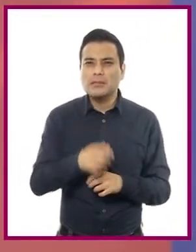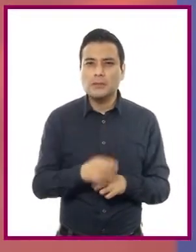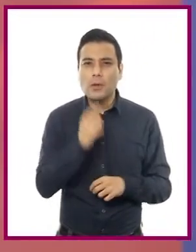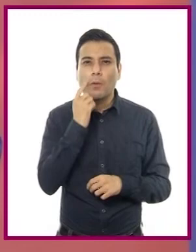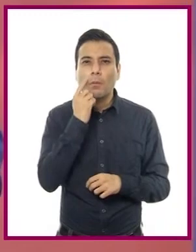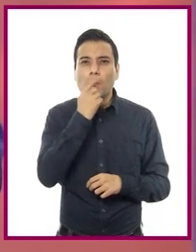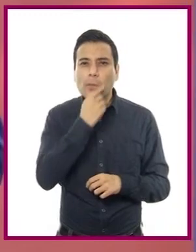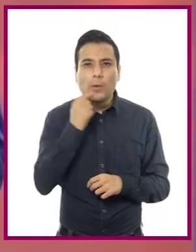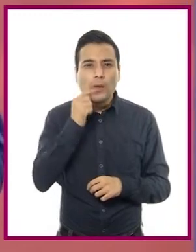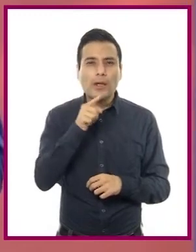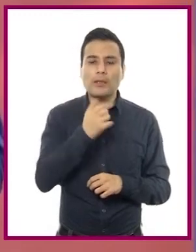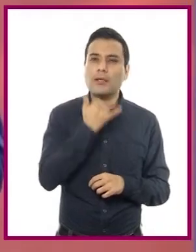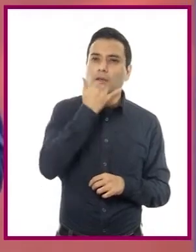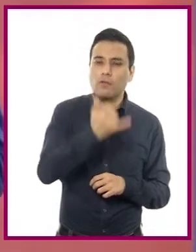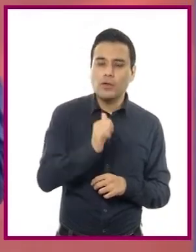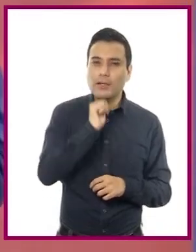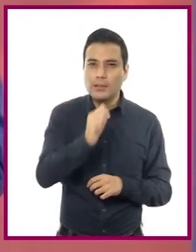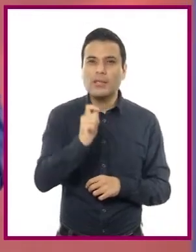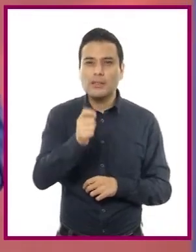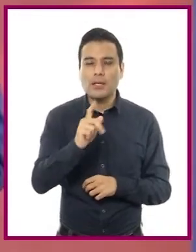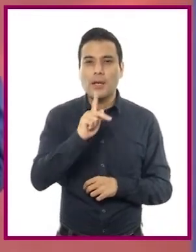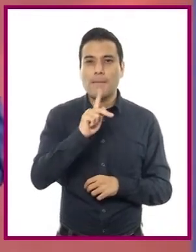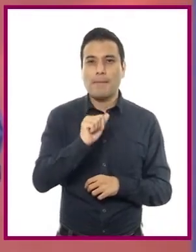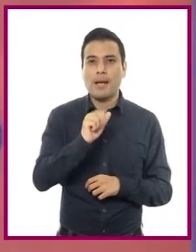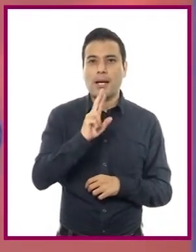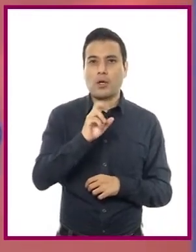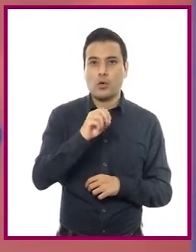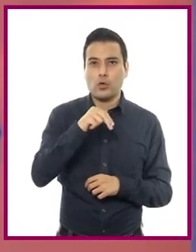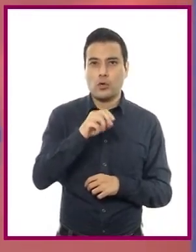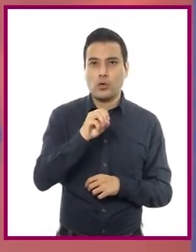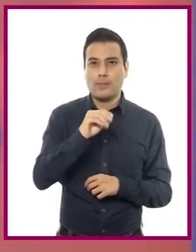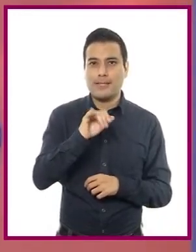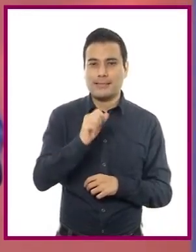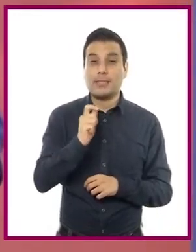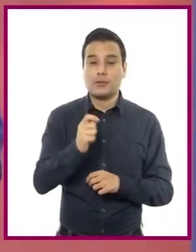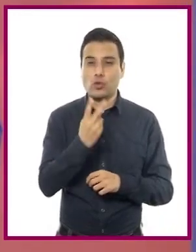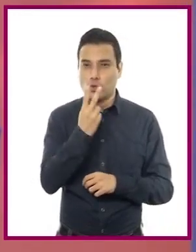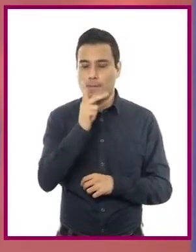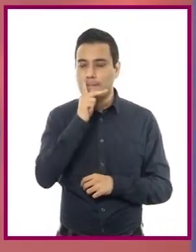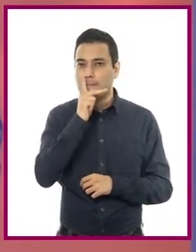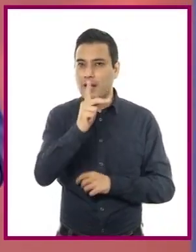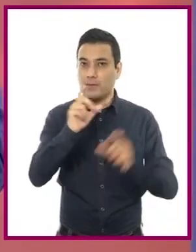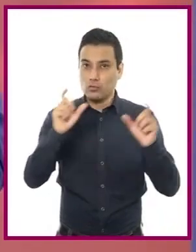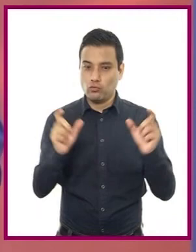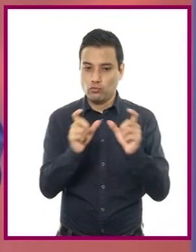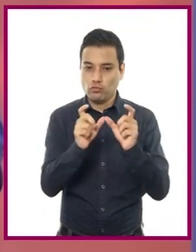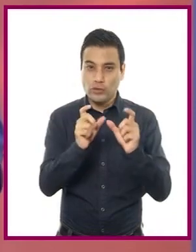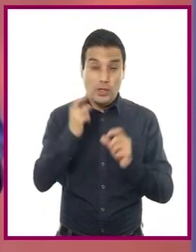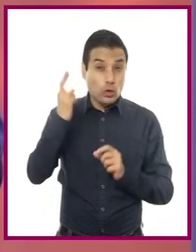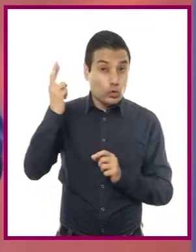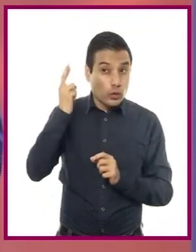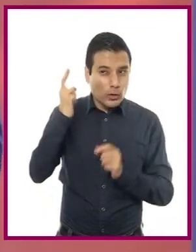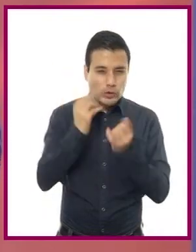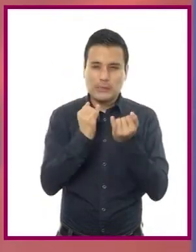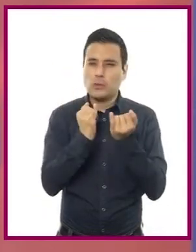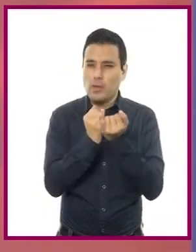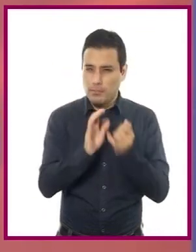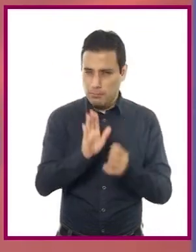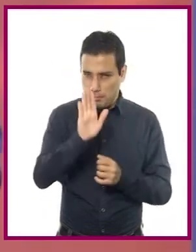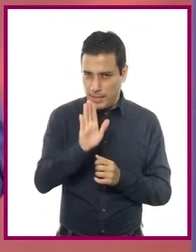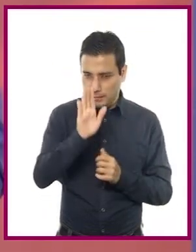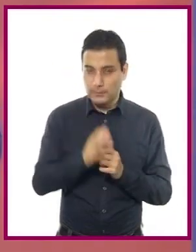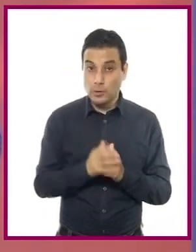equivoca es la paronomasia, que consiste en escribir dos palabras cuyos sonidos se asemejan, aunque